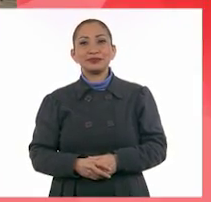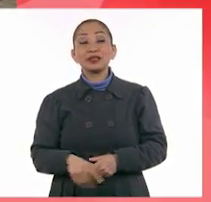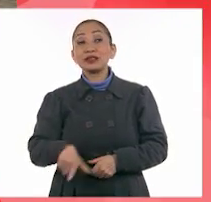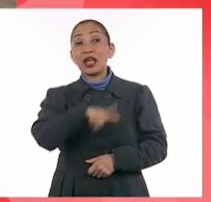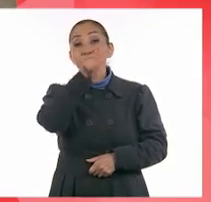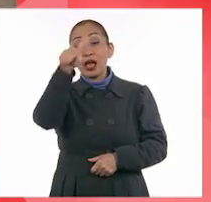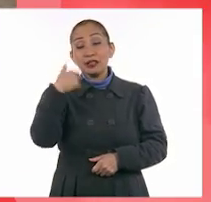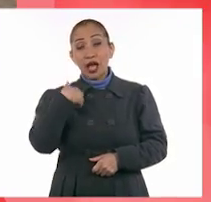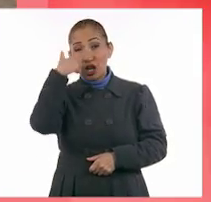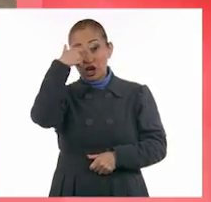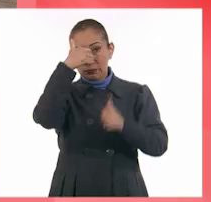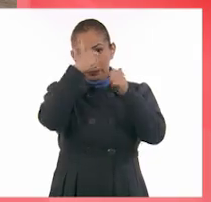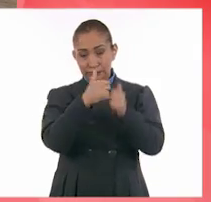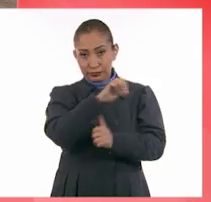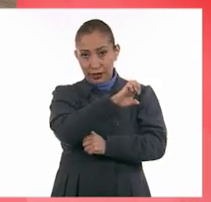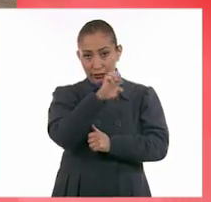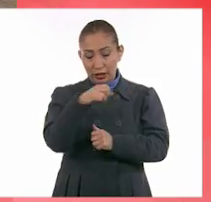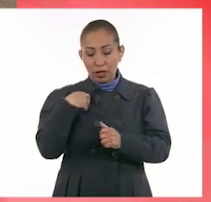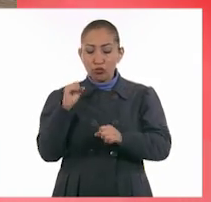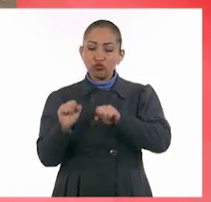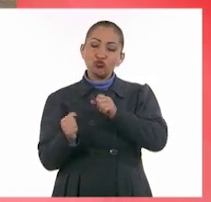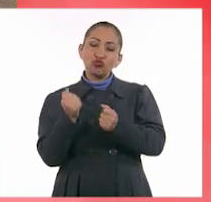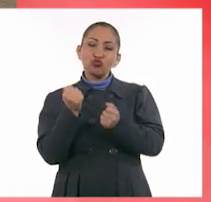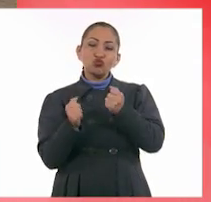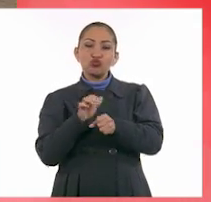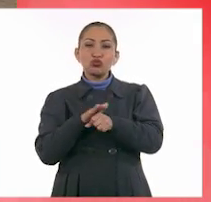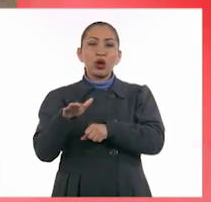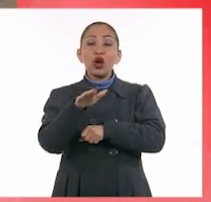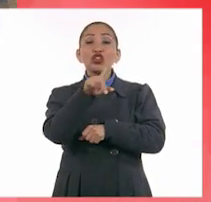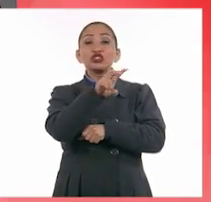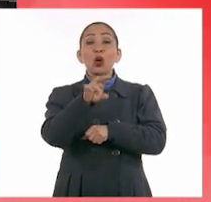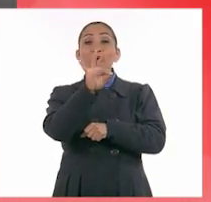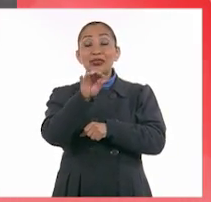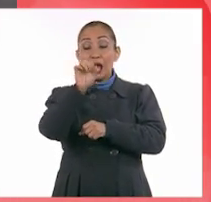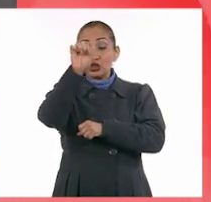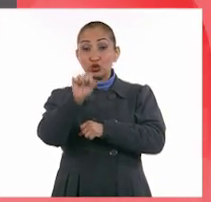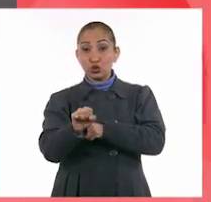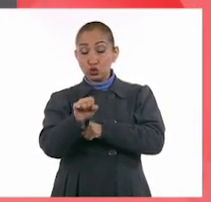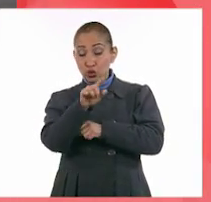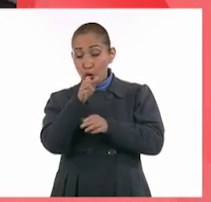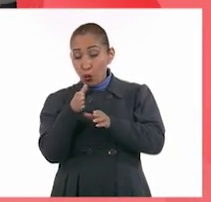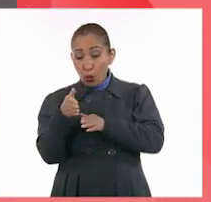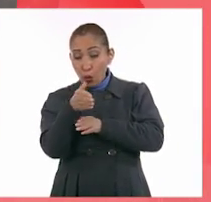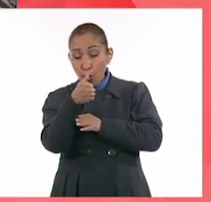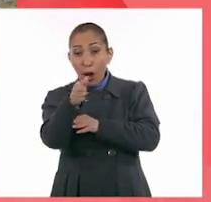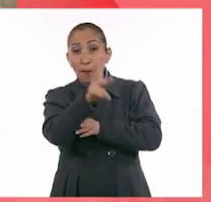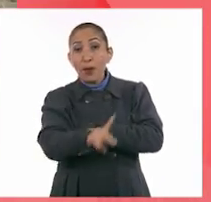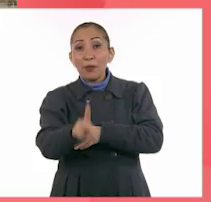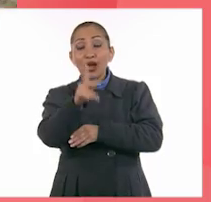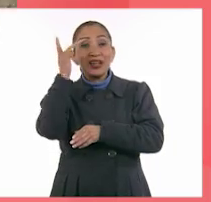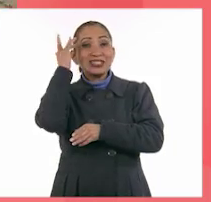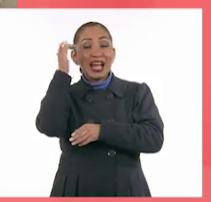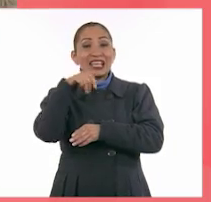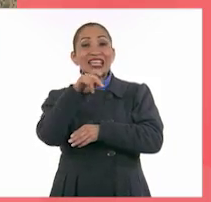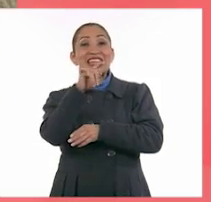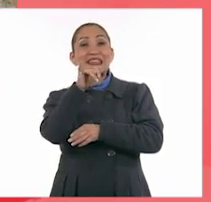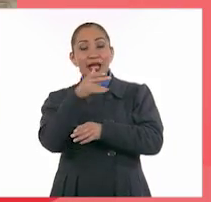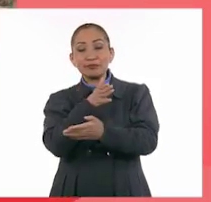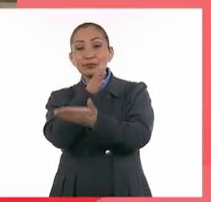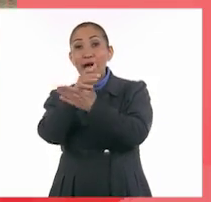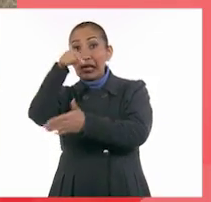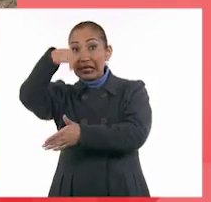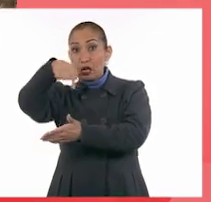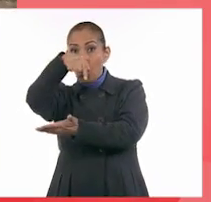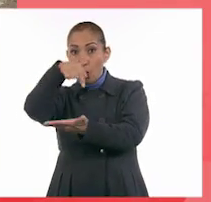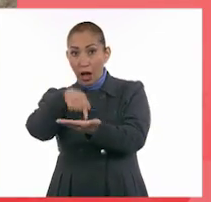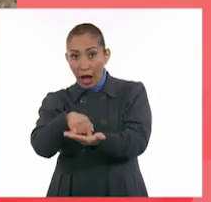Después de pasar la noche en Ensenada, manejé 240 kilómetros al sur, atravesando el poblado de San Quintín para llegar a este